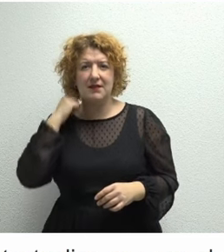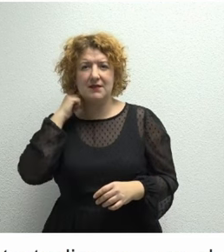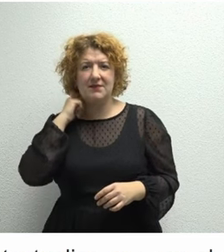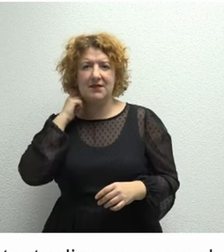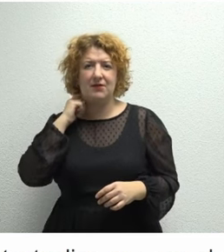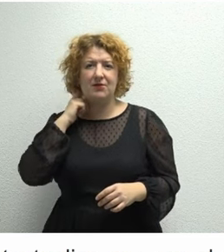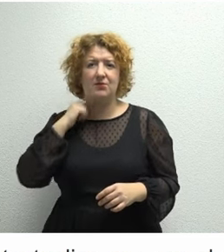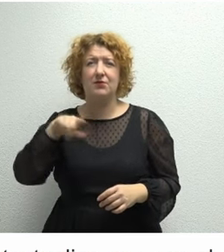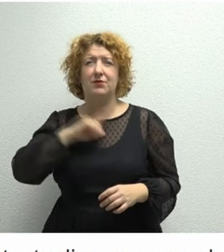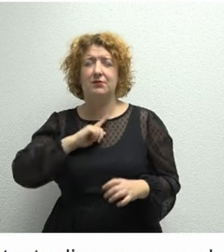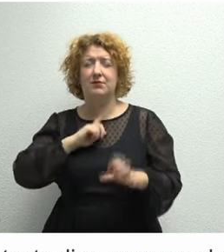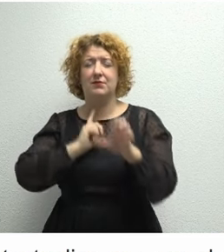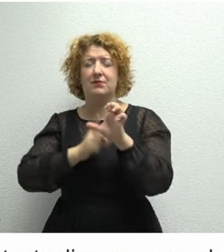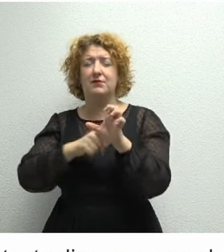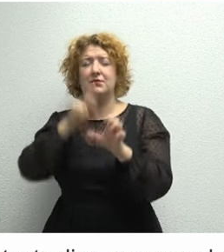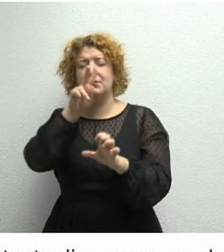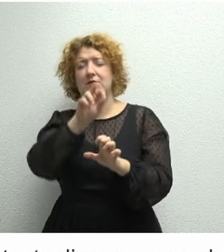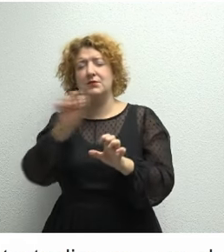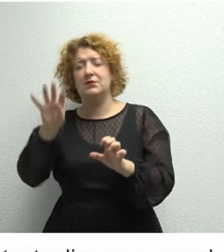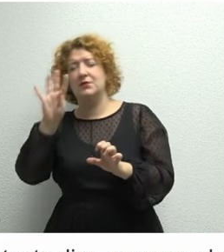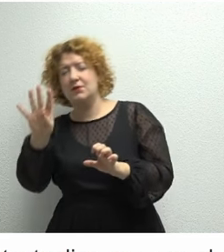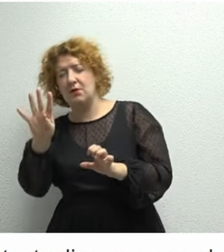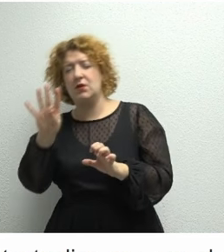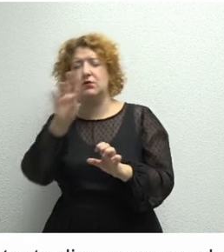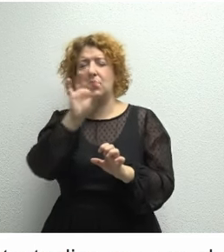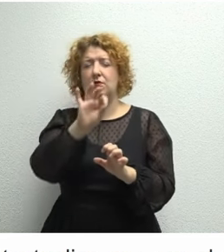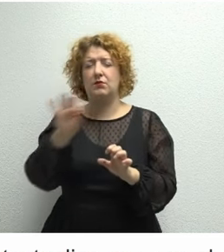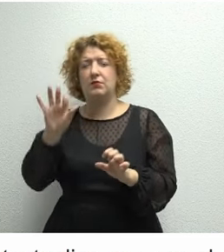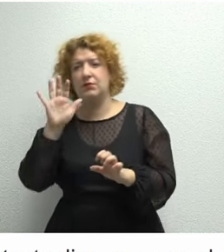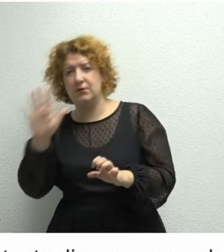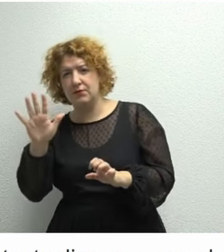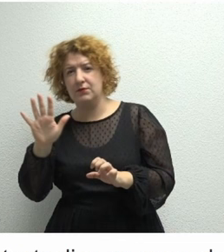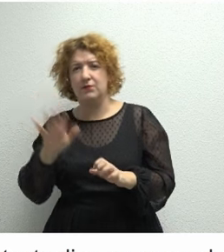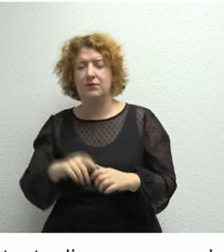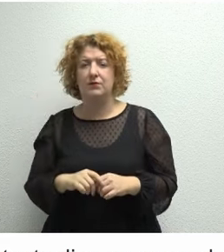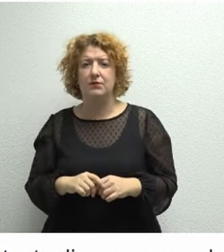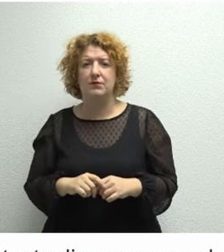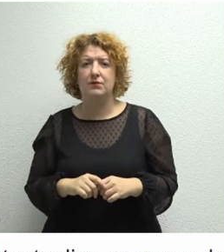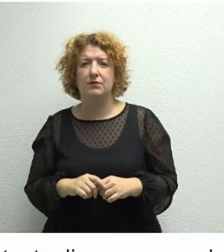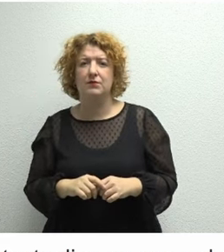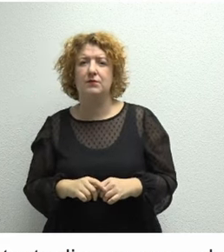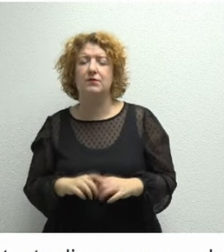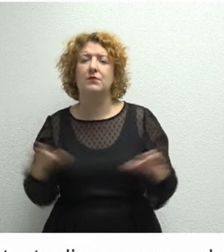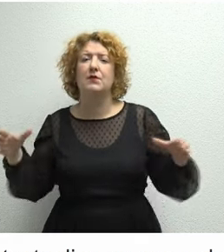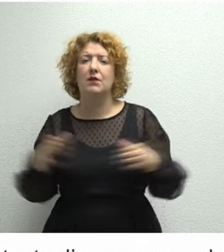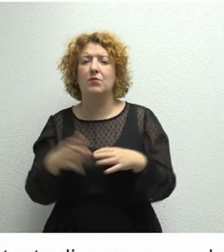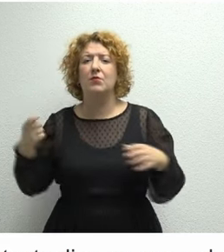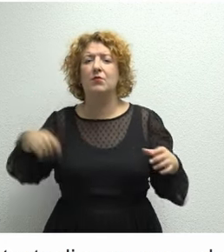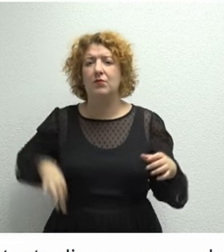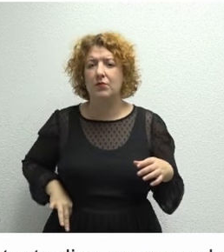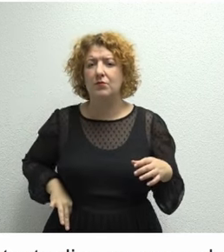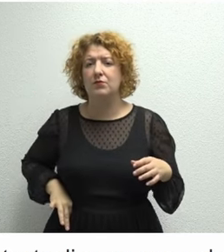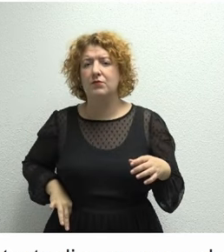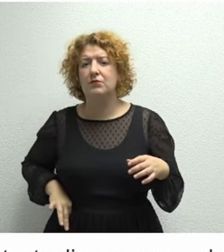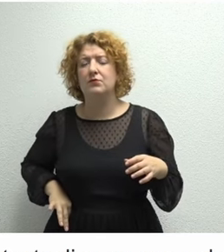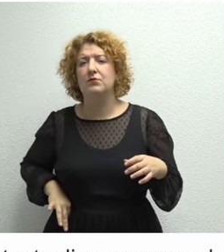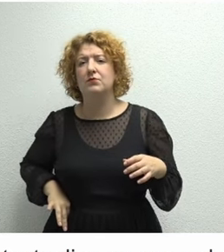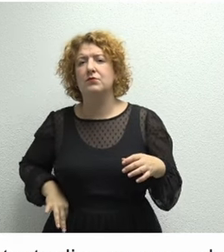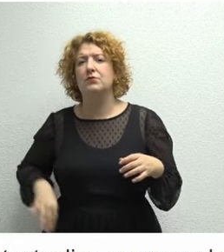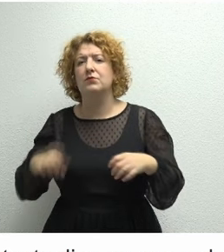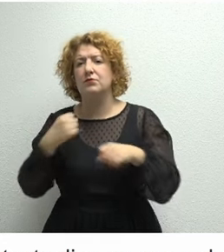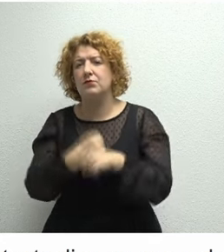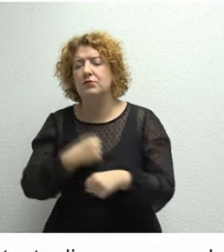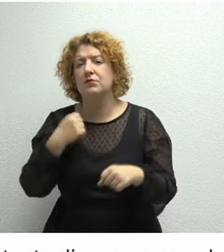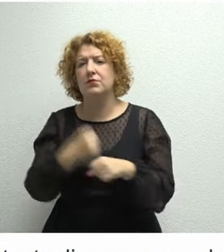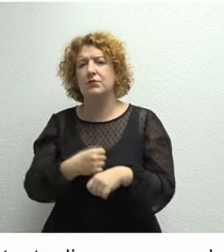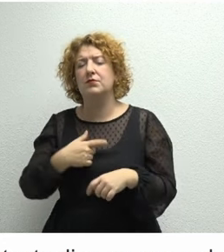en el 2004 2005 con un equipo de de profesionales y hicimos un trabajo muy arduo muy largo